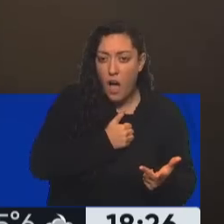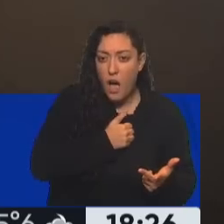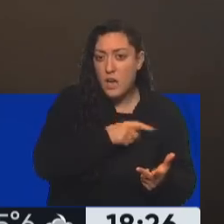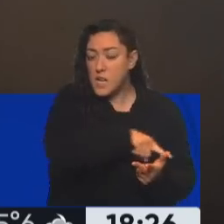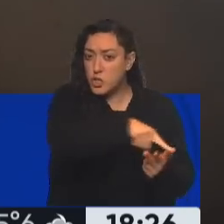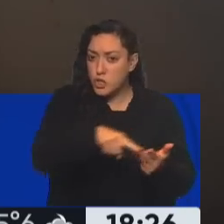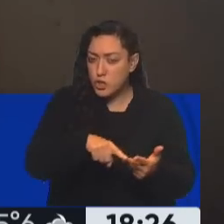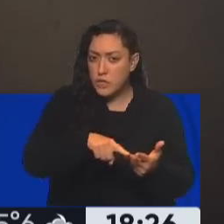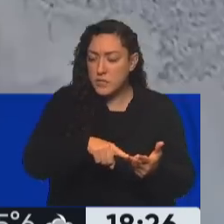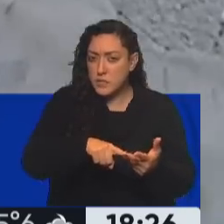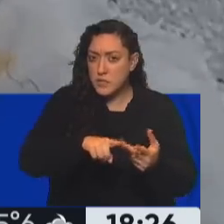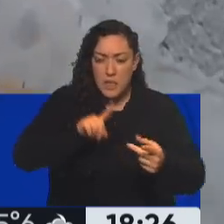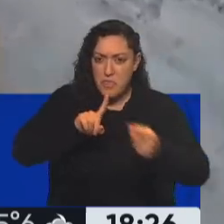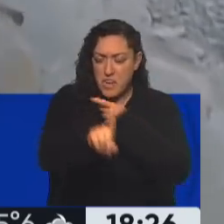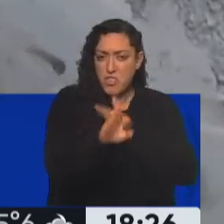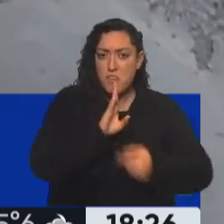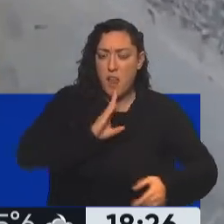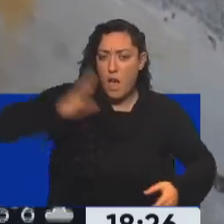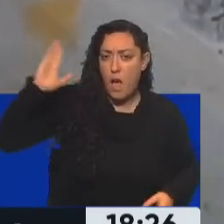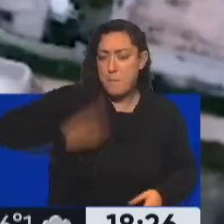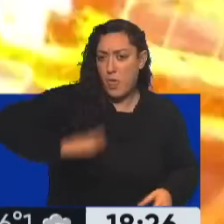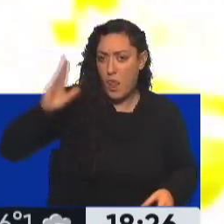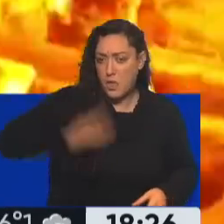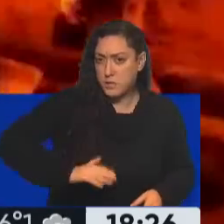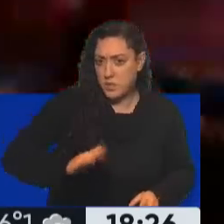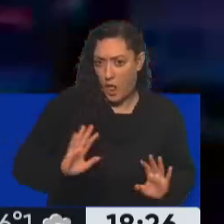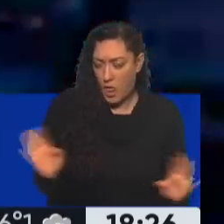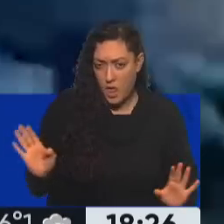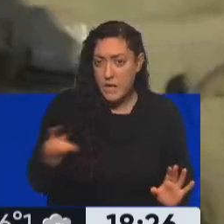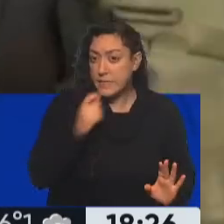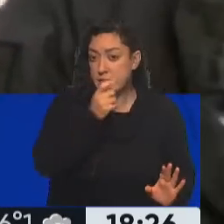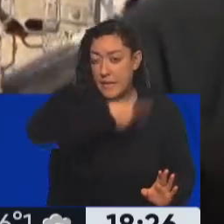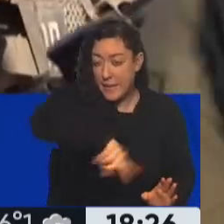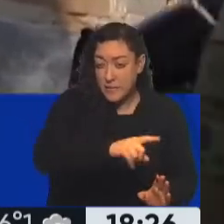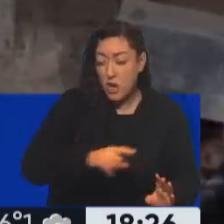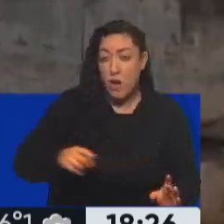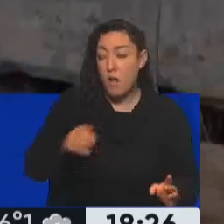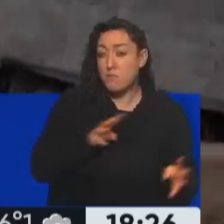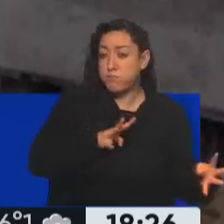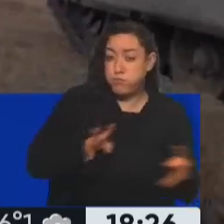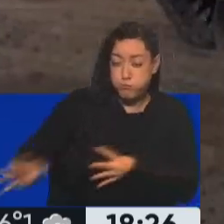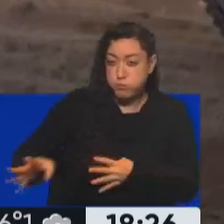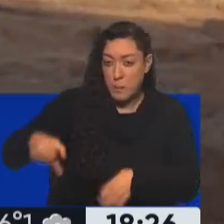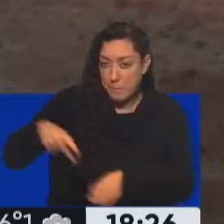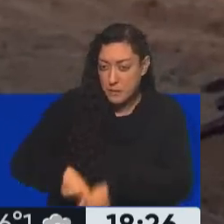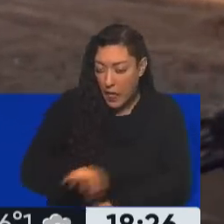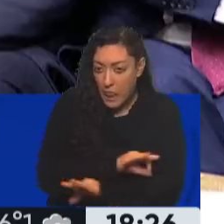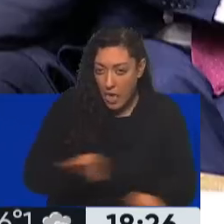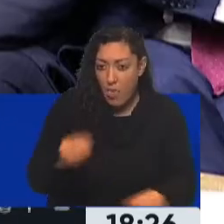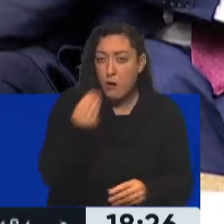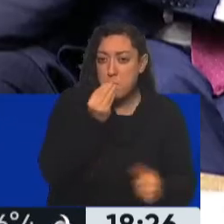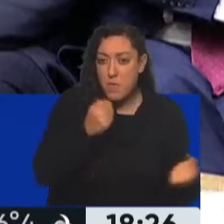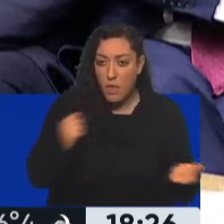amenazaron de manera inédita a Israel con tomar acciones concretas si no detiene la ofensiva y permite la entrada de ayuda